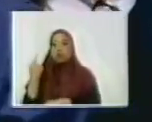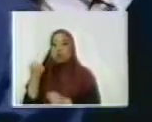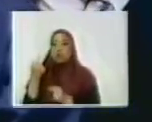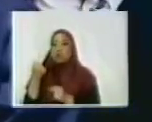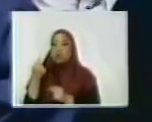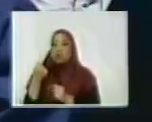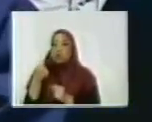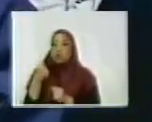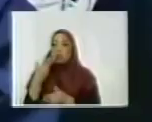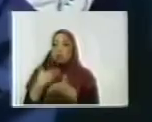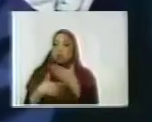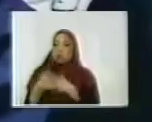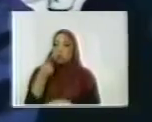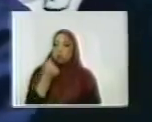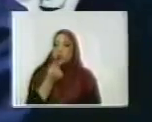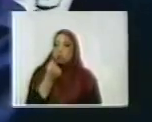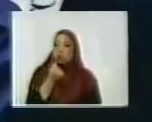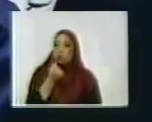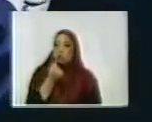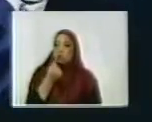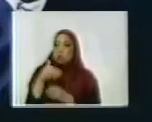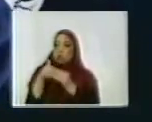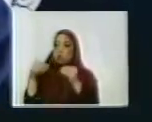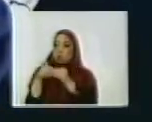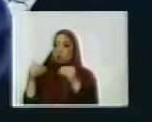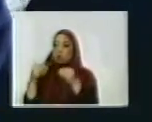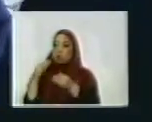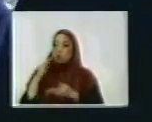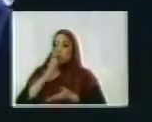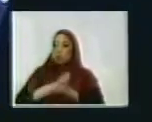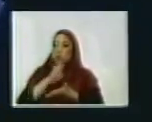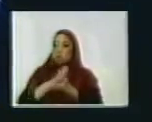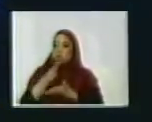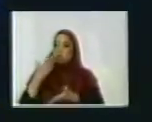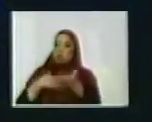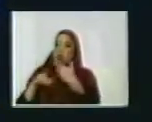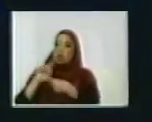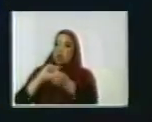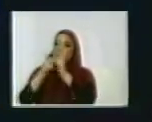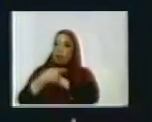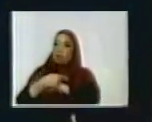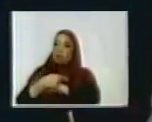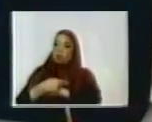disponibilidad de divisas para la estabilidad del mercado cambiario.